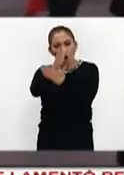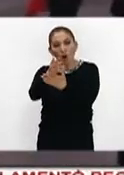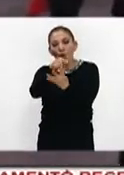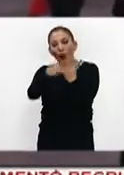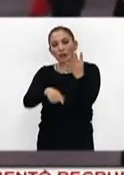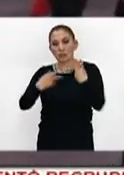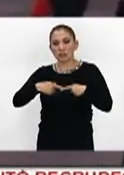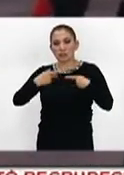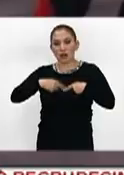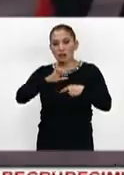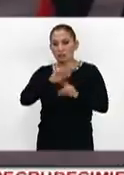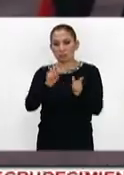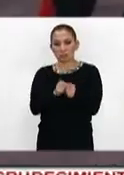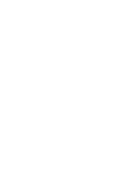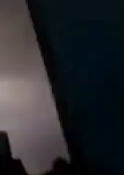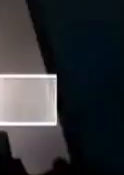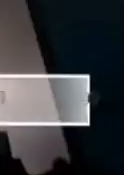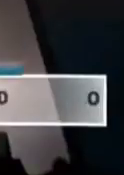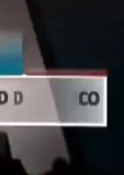con 4 atletas.